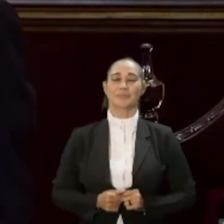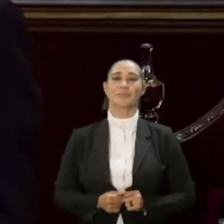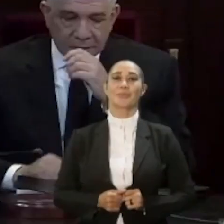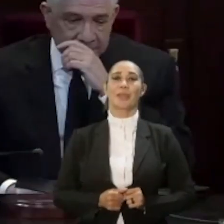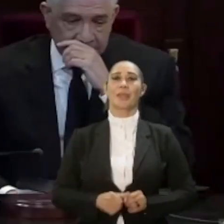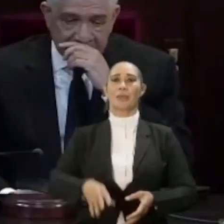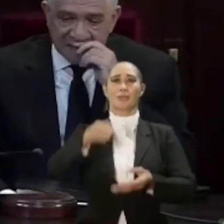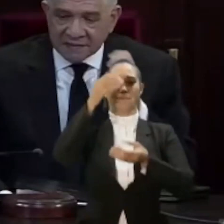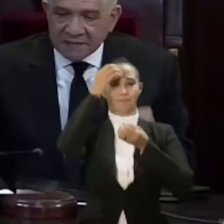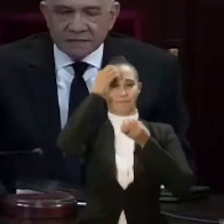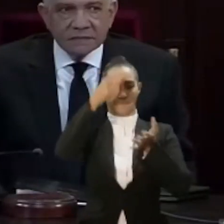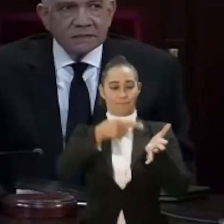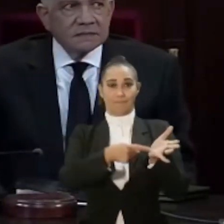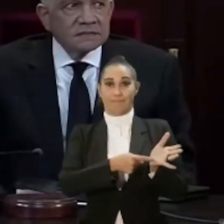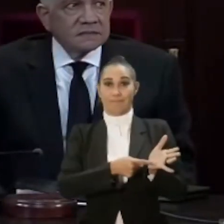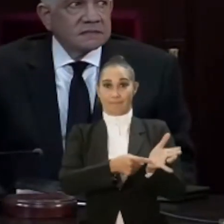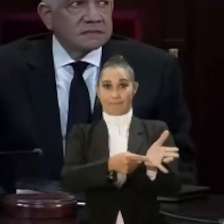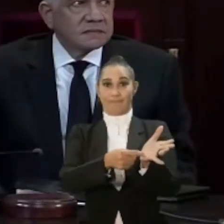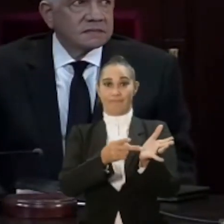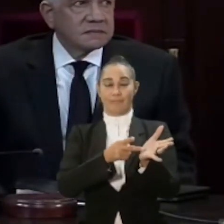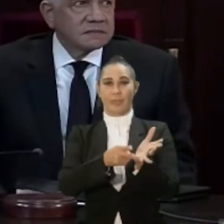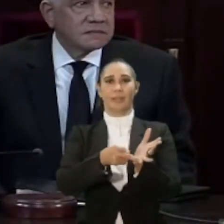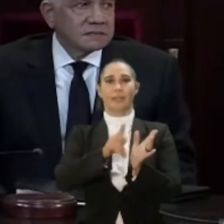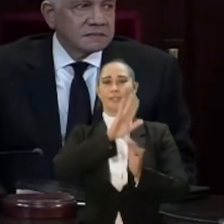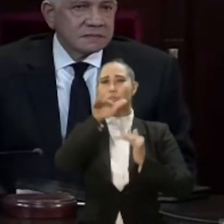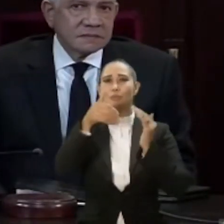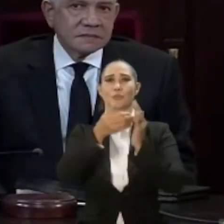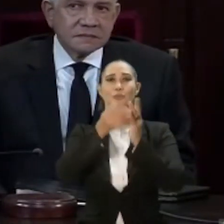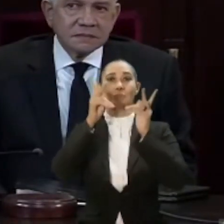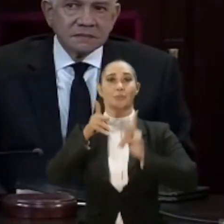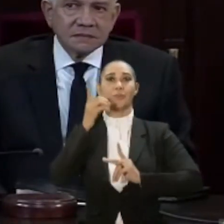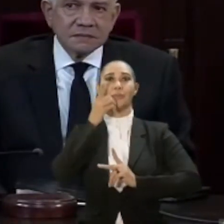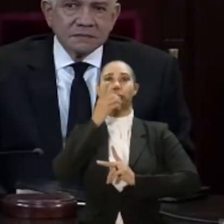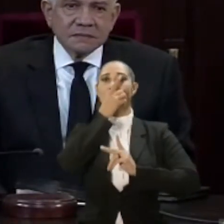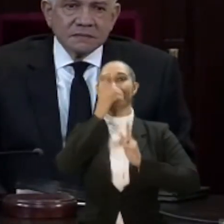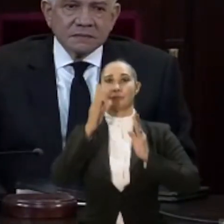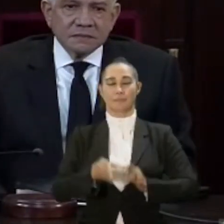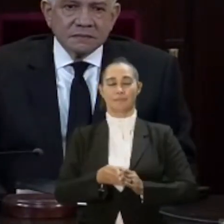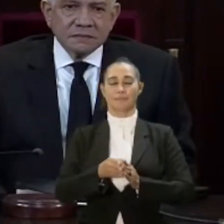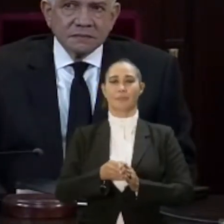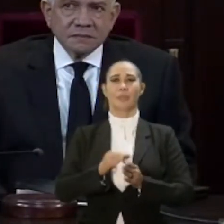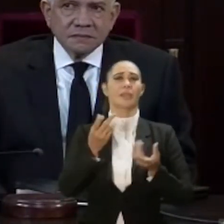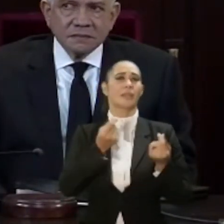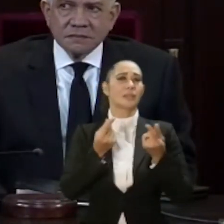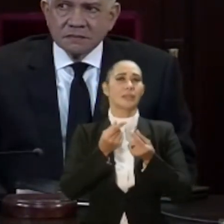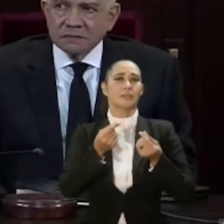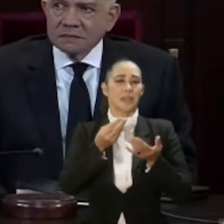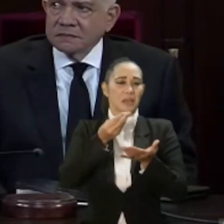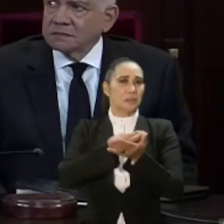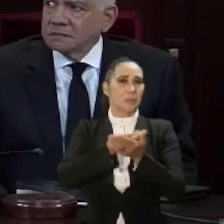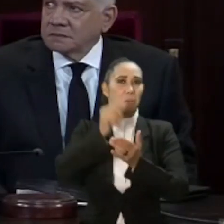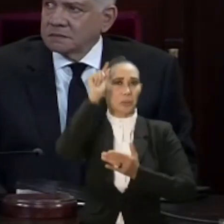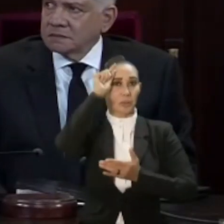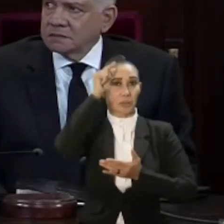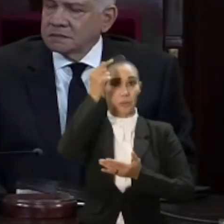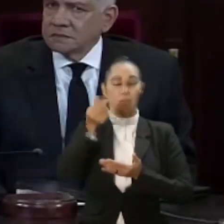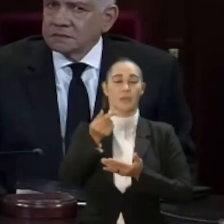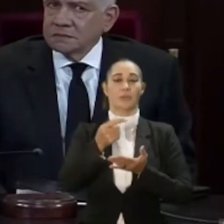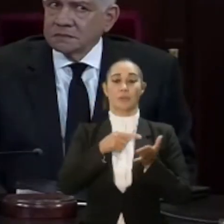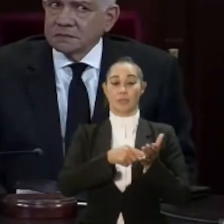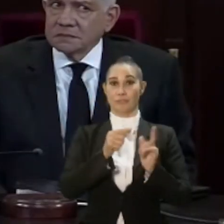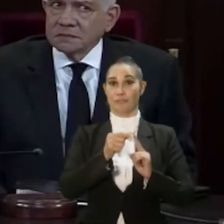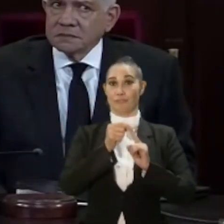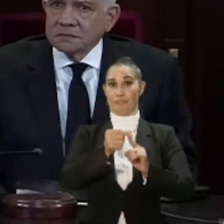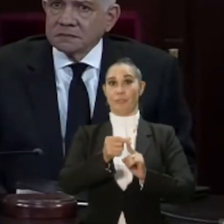Rendir cuentas ante el pueblo, de quien emanan todos los poderes del Estado, está en los principios con los